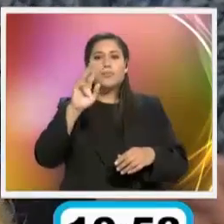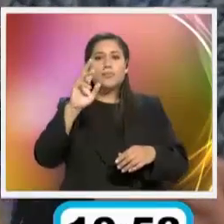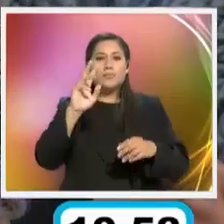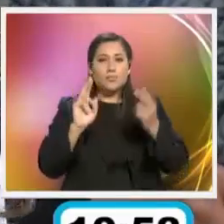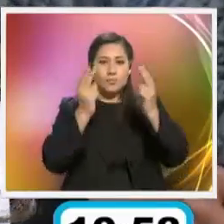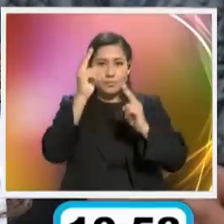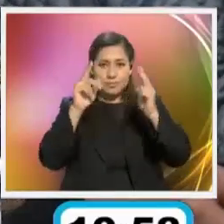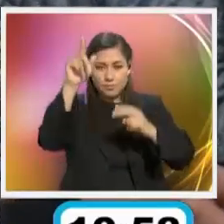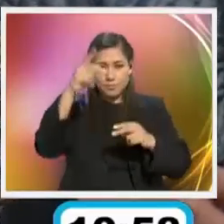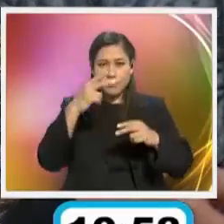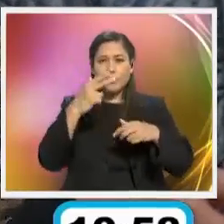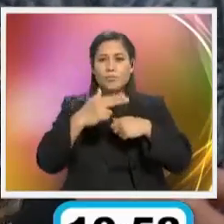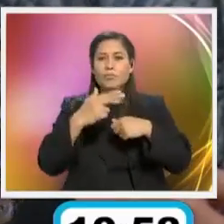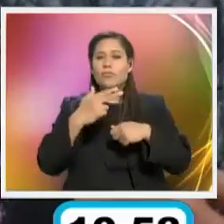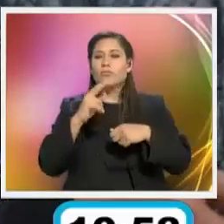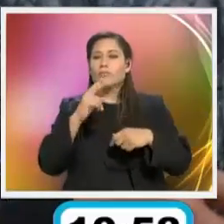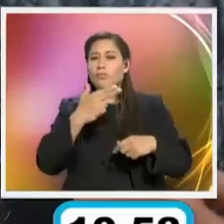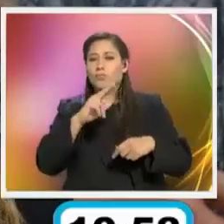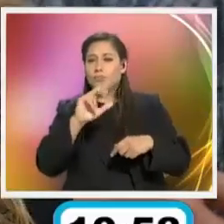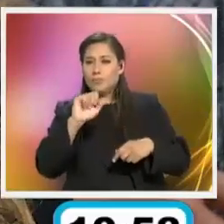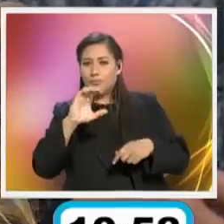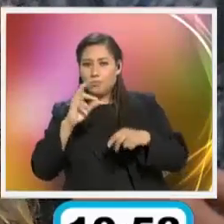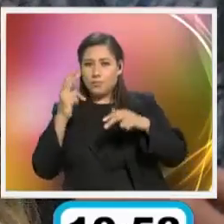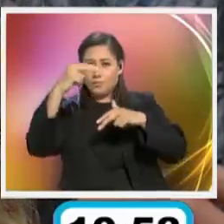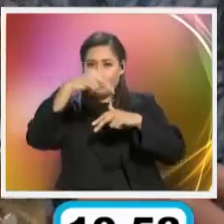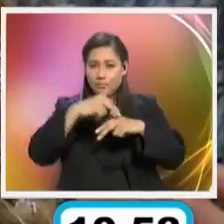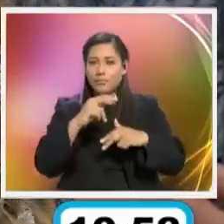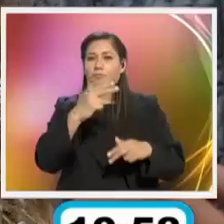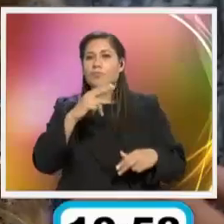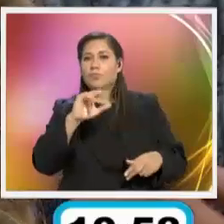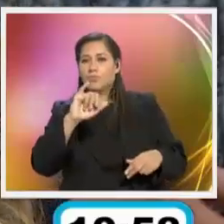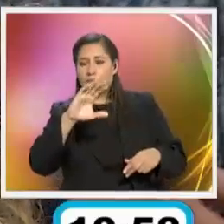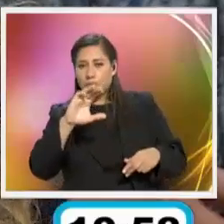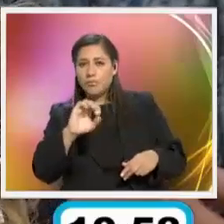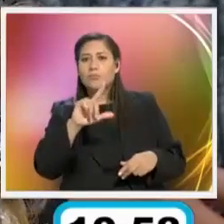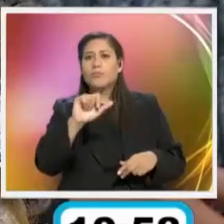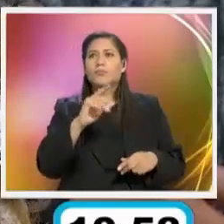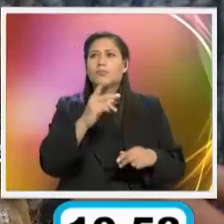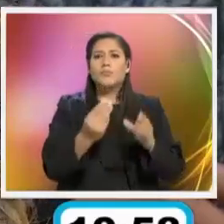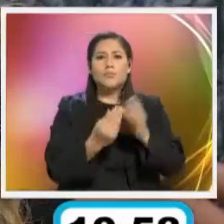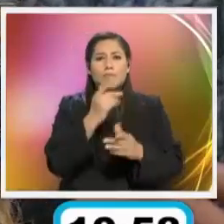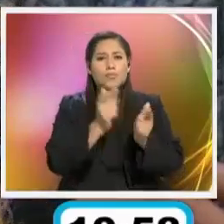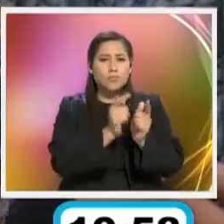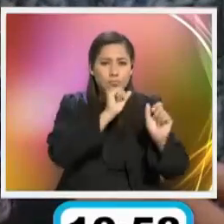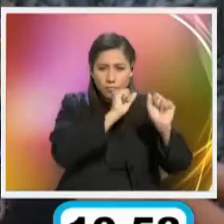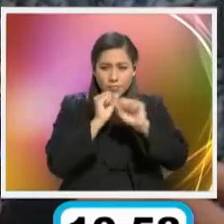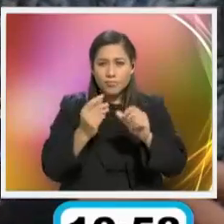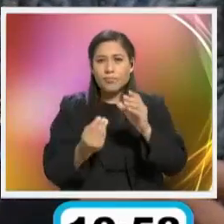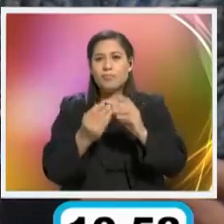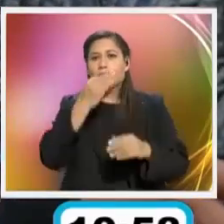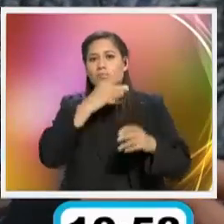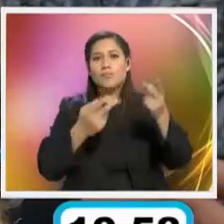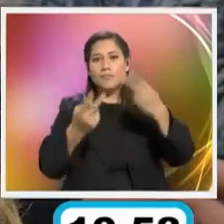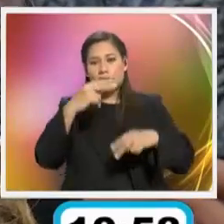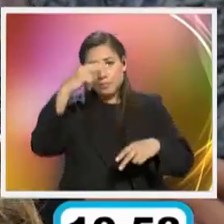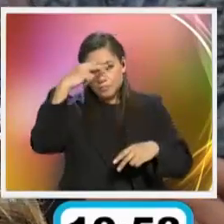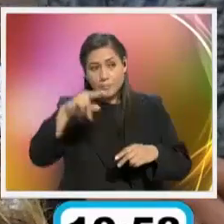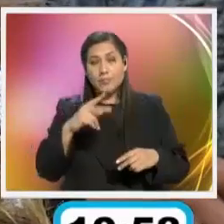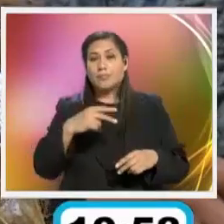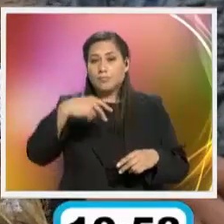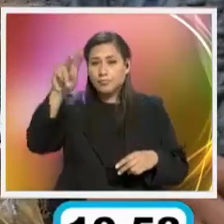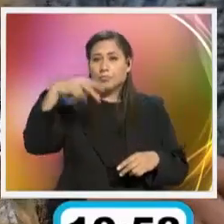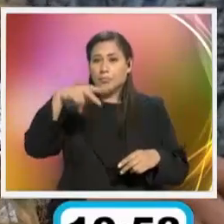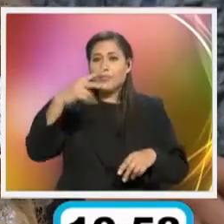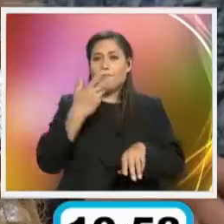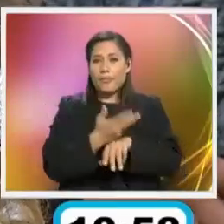ahí en la explanada. Así que toda la gente, toda la raza, con el nuevo show, con grupo y banda. Así que pues vénganse a festejar a nuestro México. Vas a estar yendo y viniendo